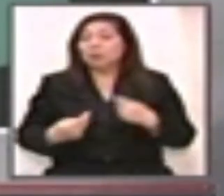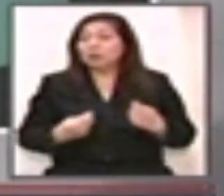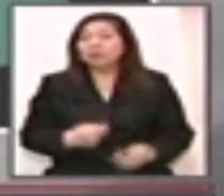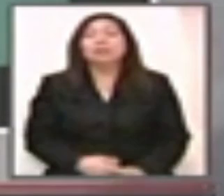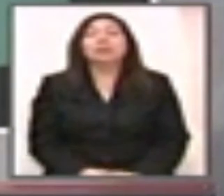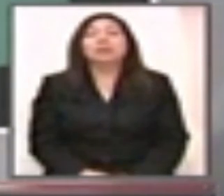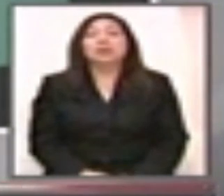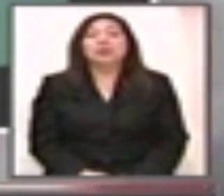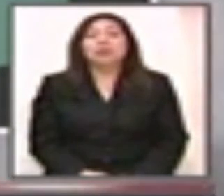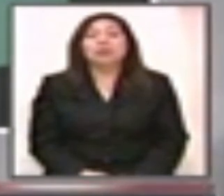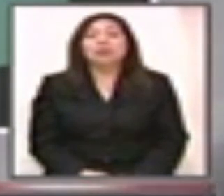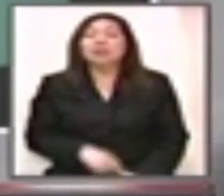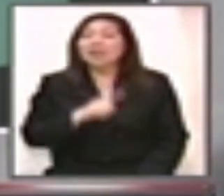turísticos,